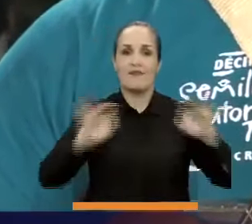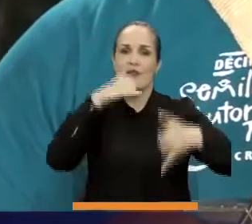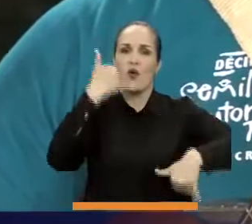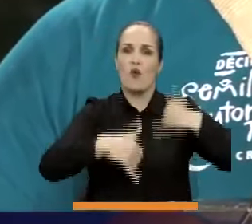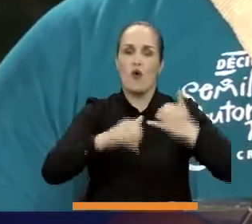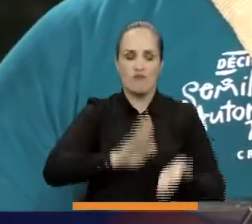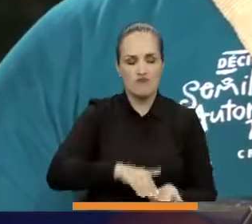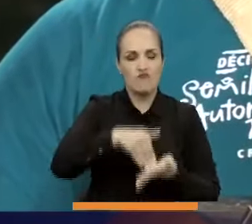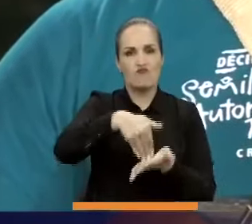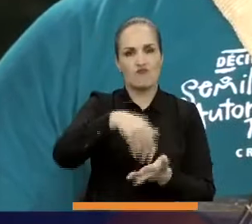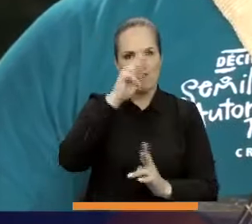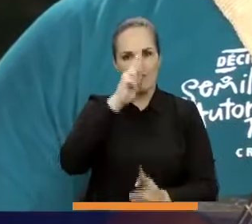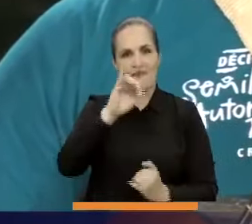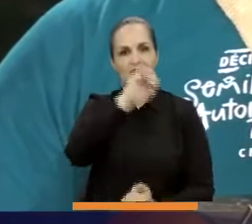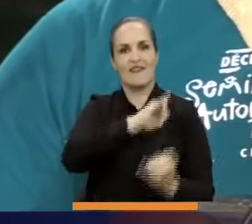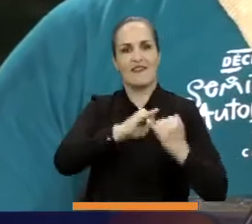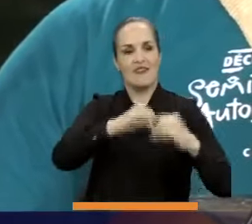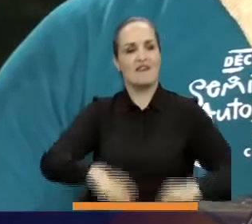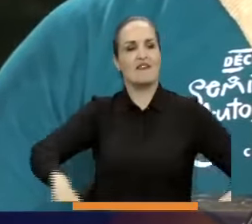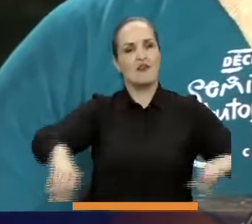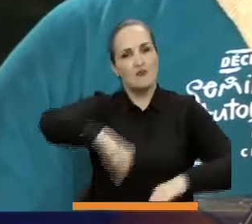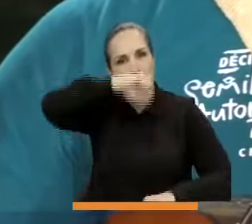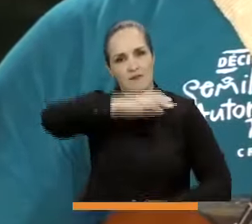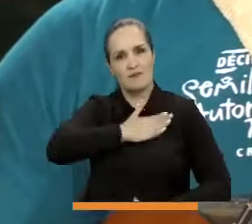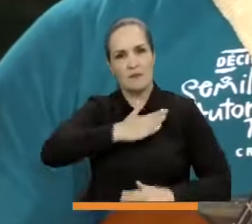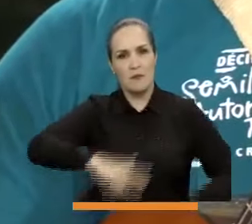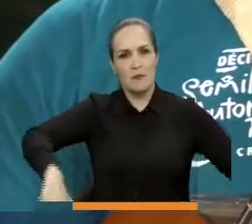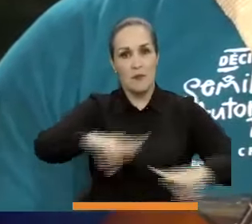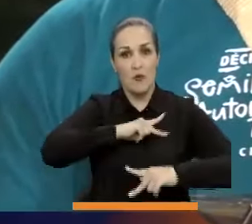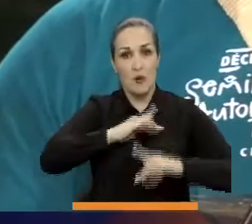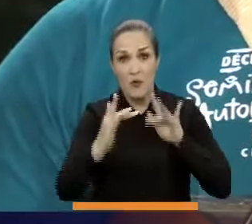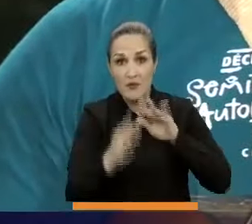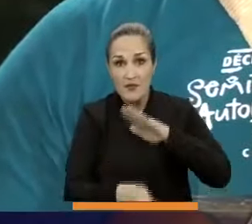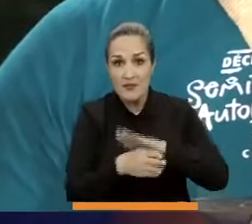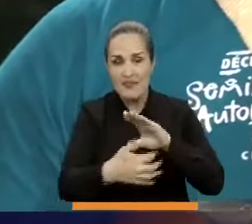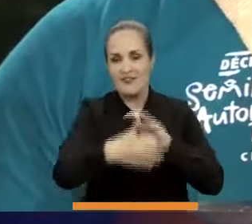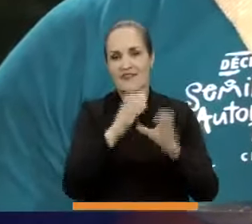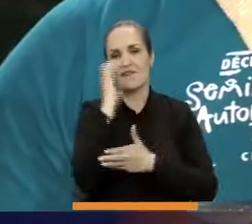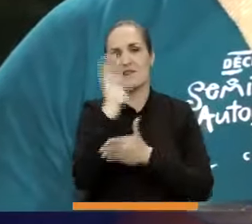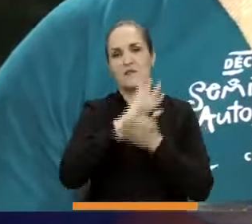dignidad, identidad y territorio. Sigan ustedes conectados en Señal Colombia, la señal de la paz.